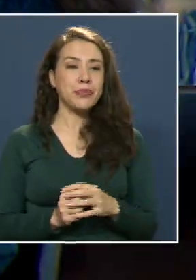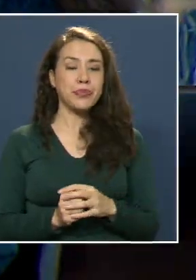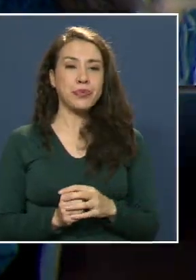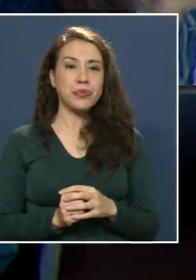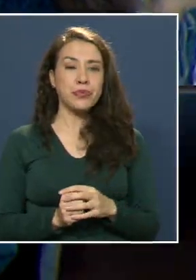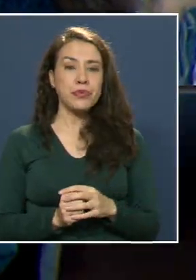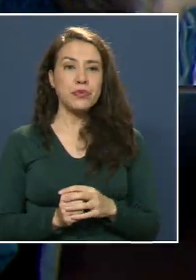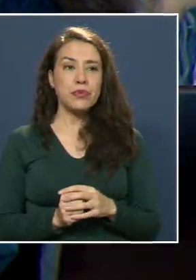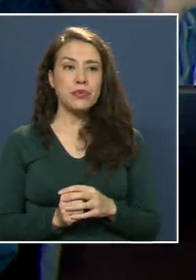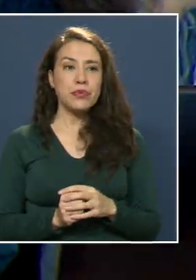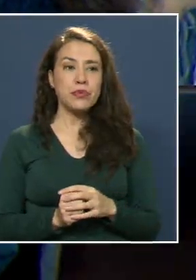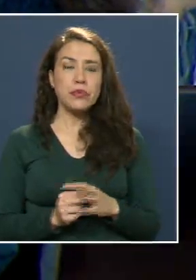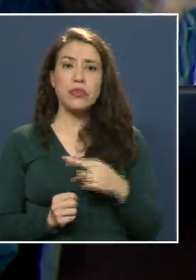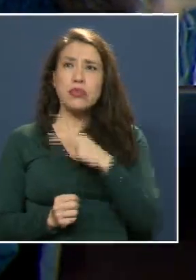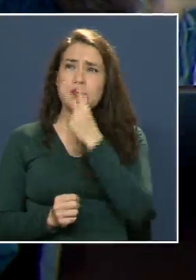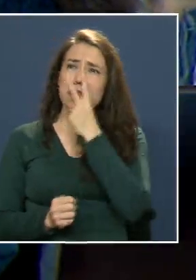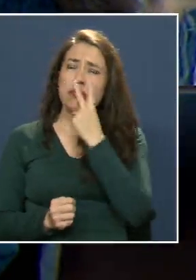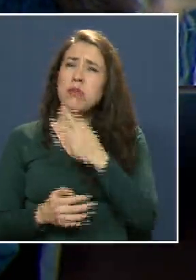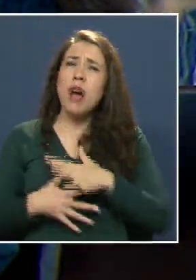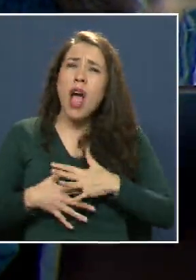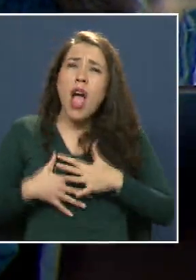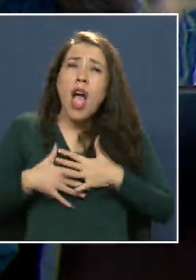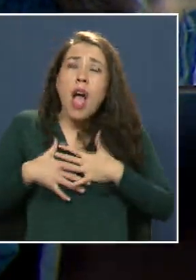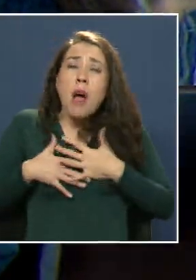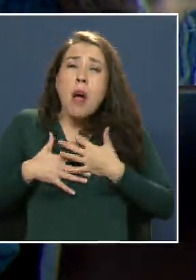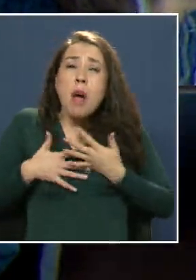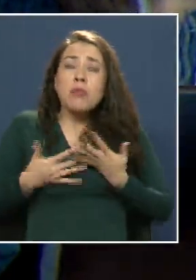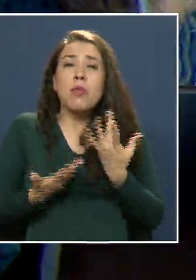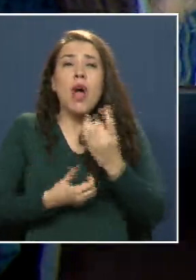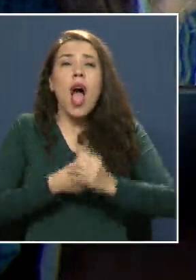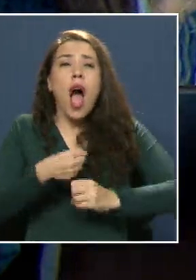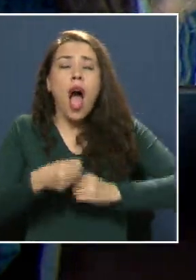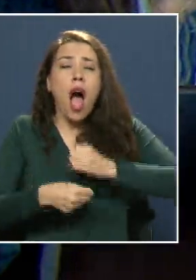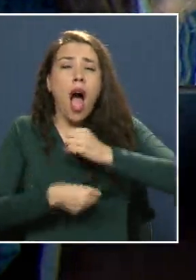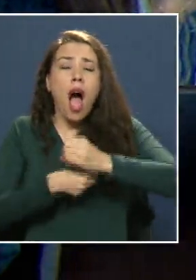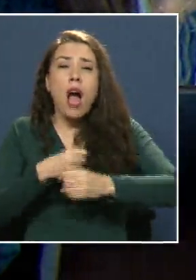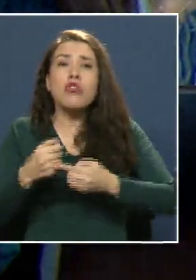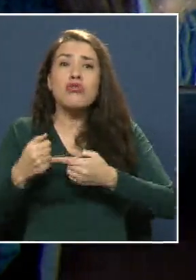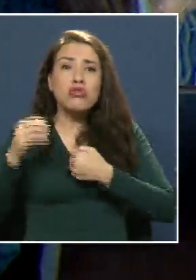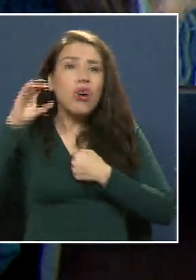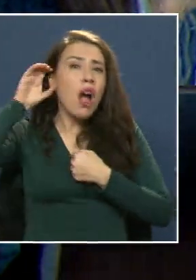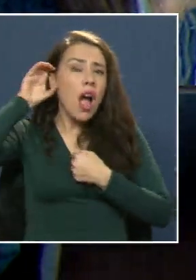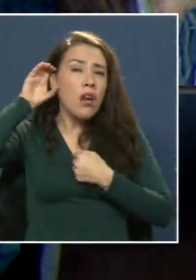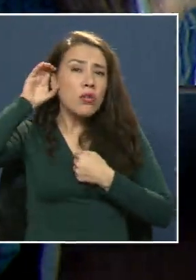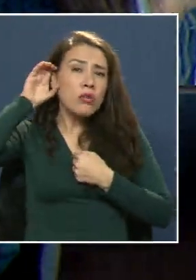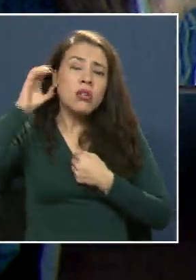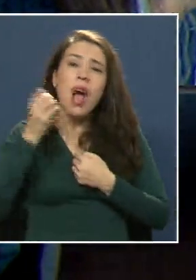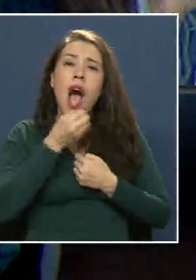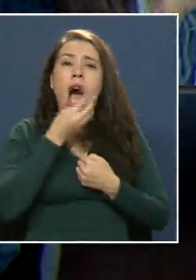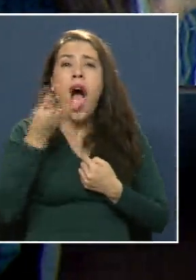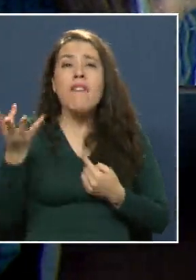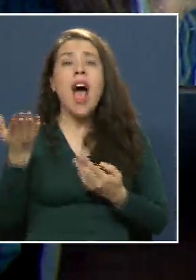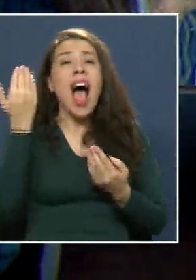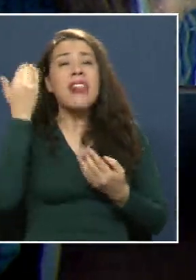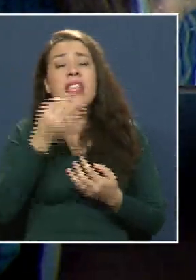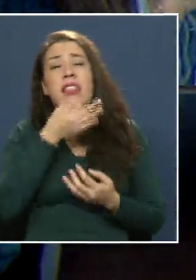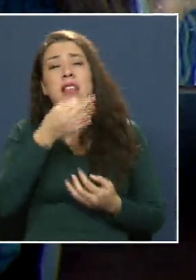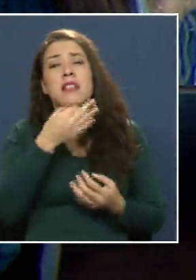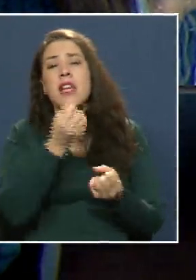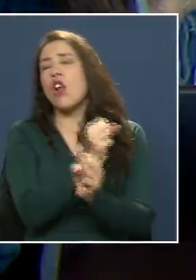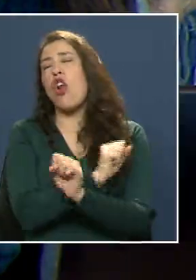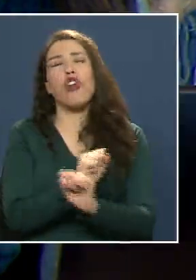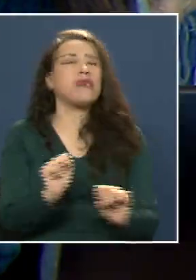Y la verdad es que fue muy emotivo, porque durante años escuché decir no se puede,